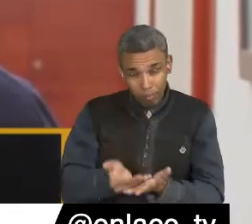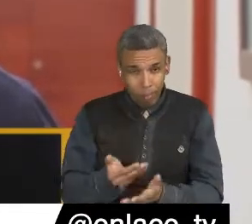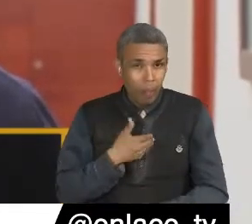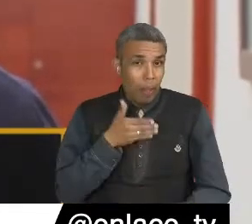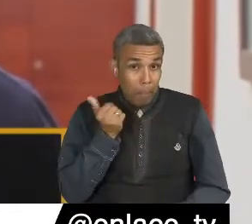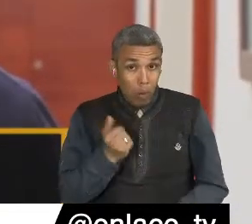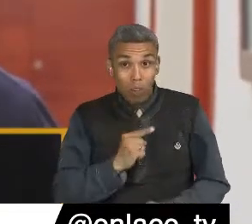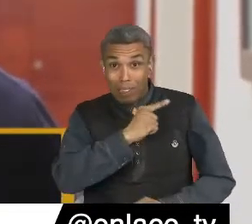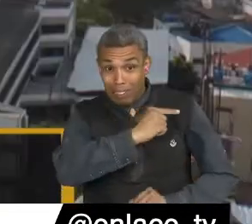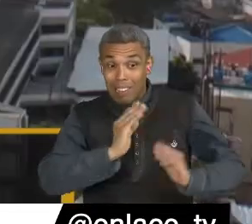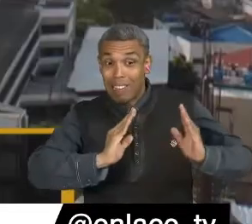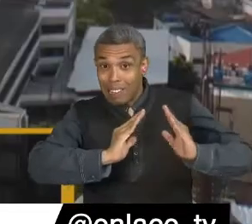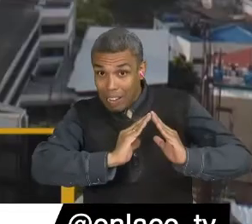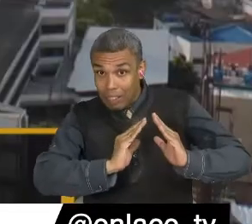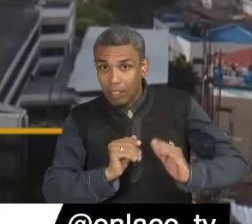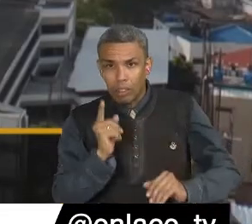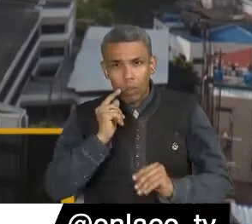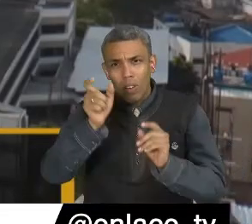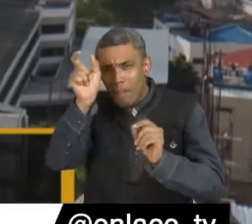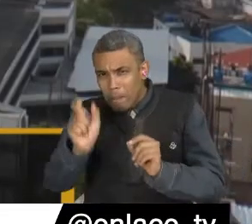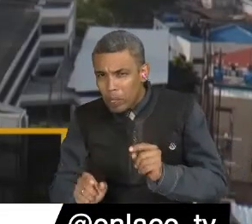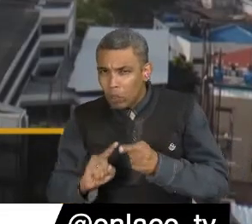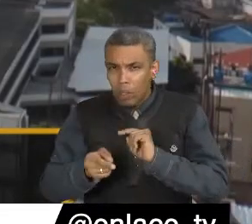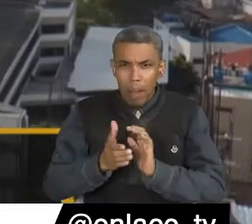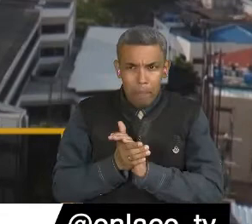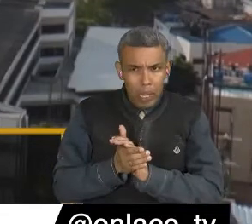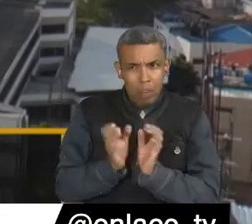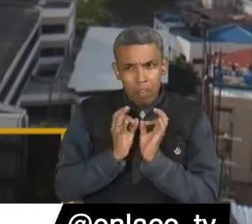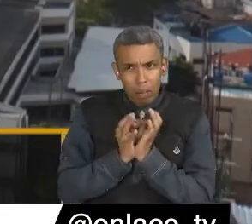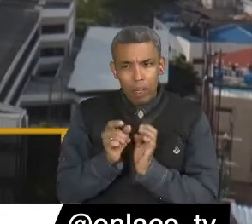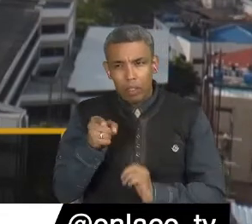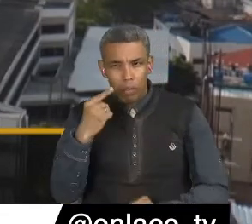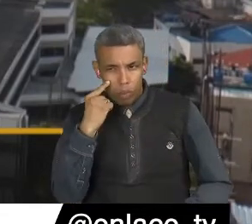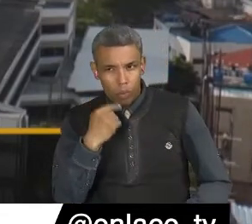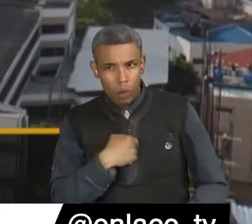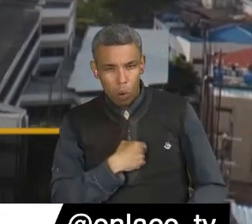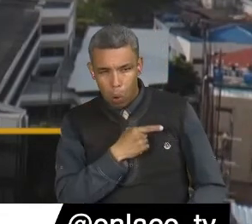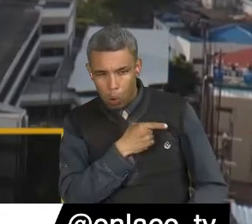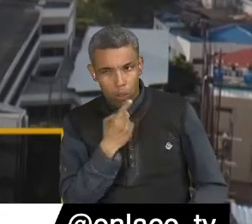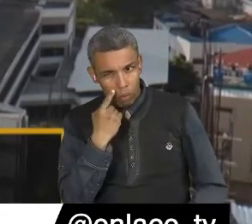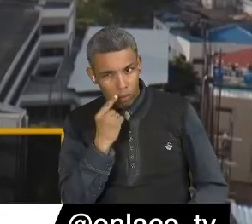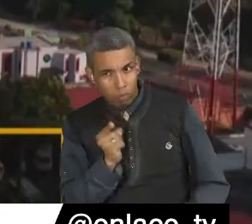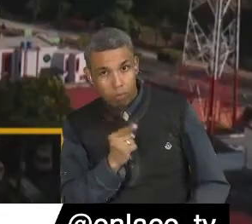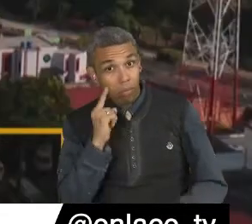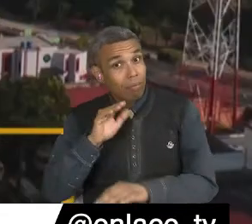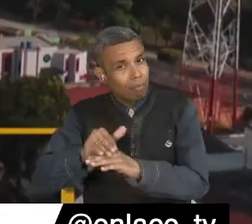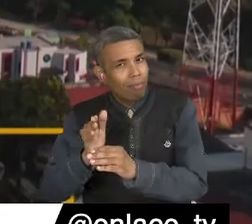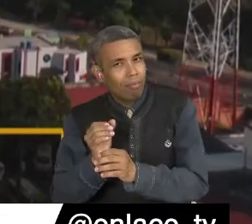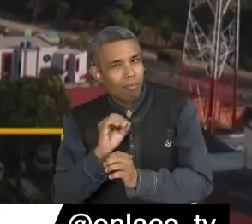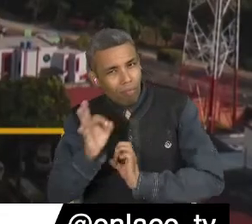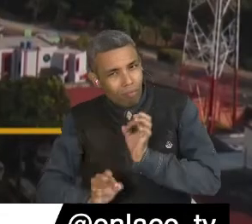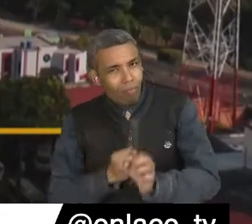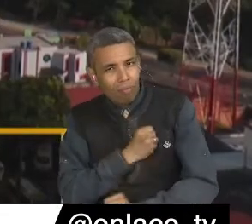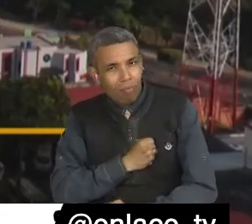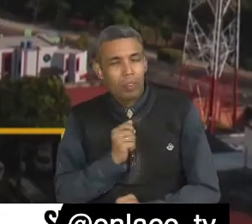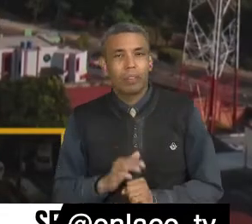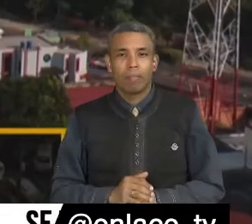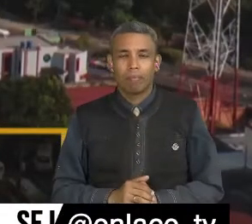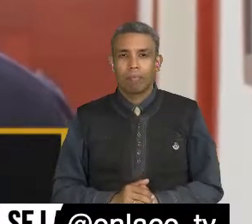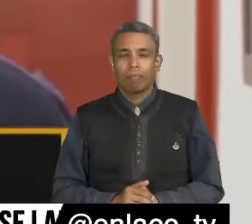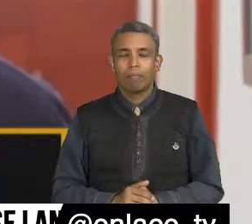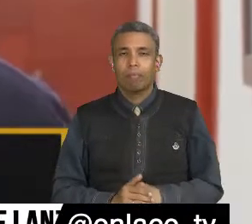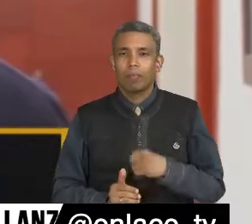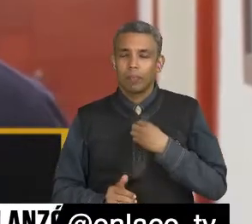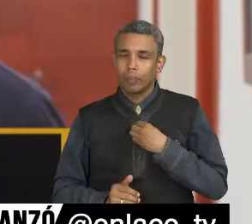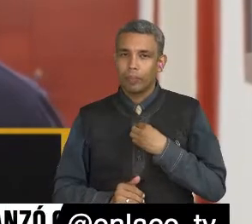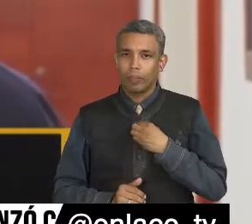confianza de ellos que esté pendiente. De tener en cuenta las anteriores sugerencias, proteja su vivienda, sus pertenencias y la de sus vecinos. Lo que